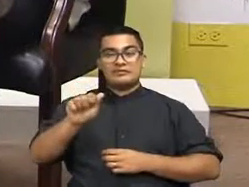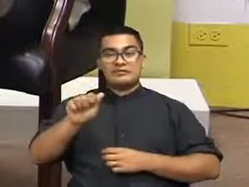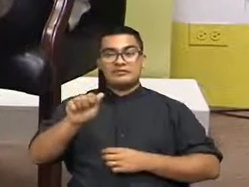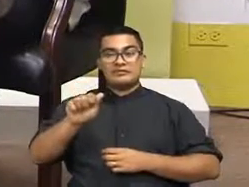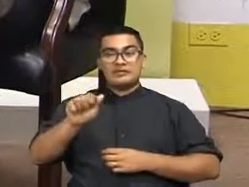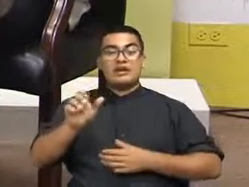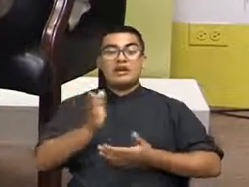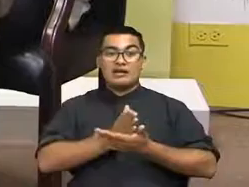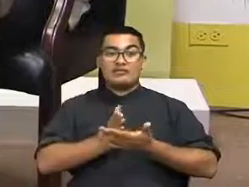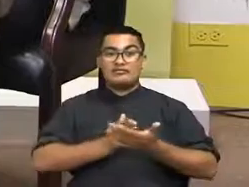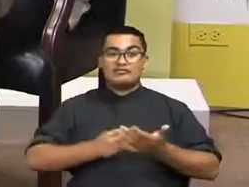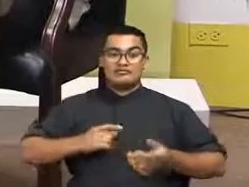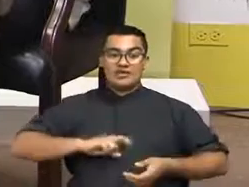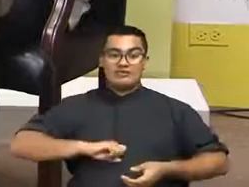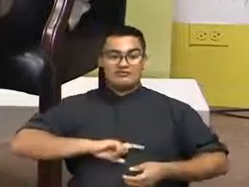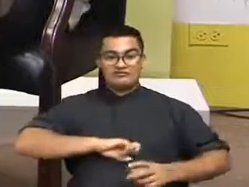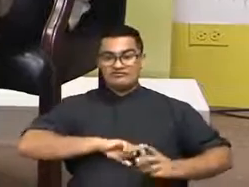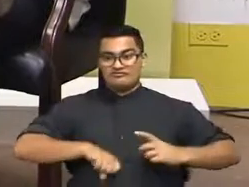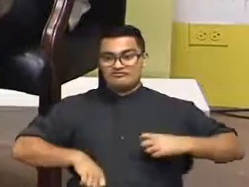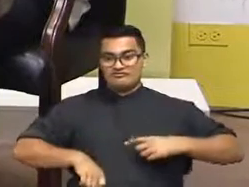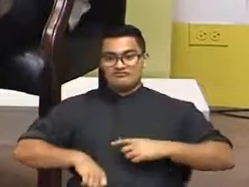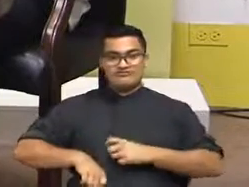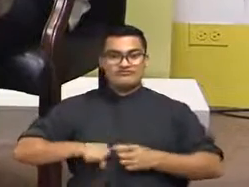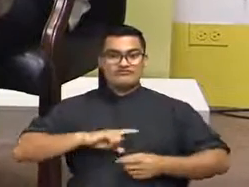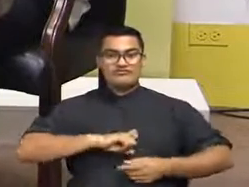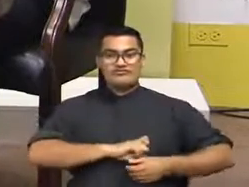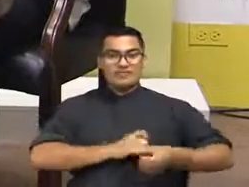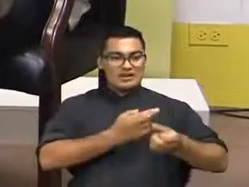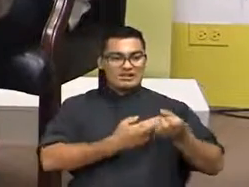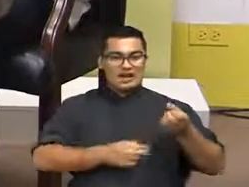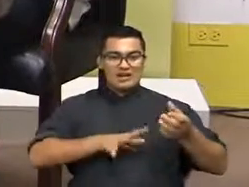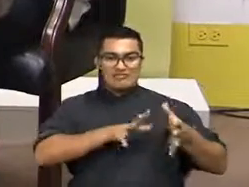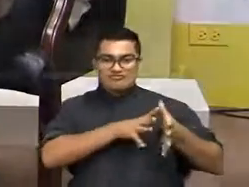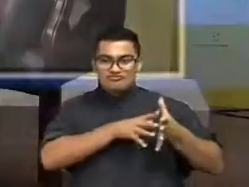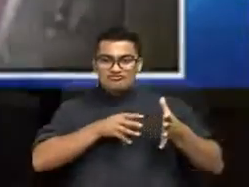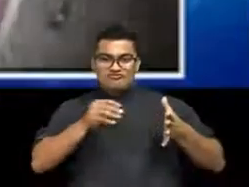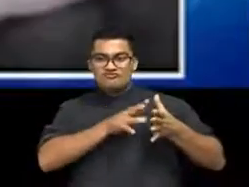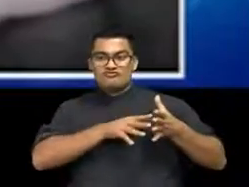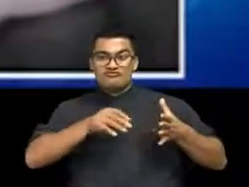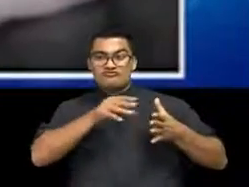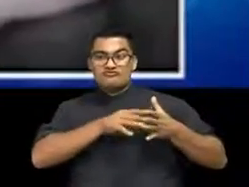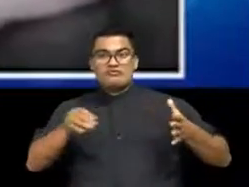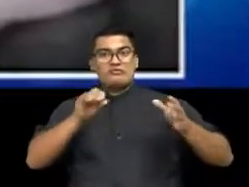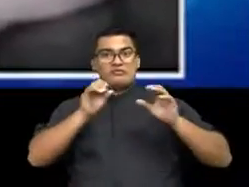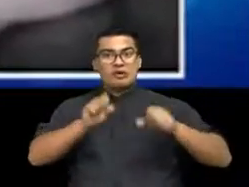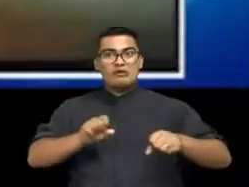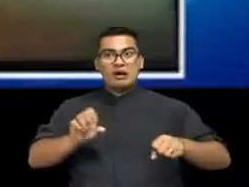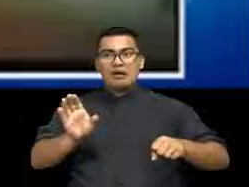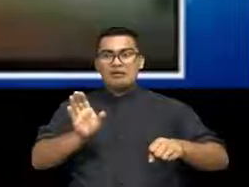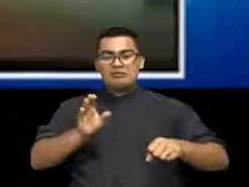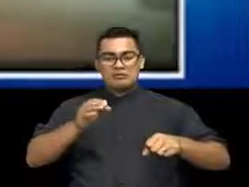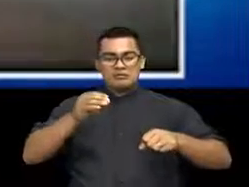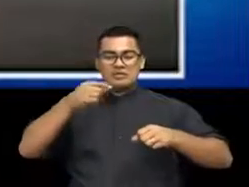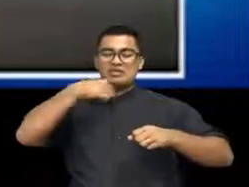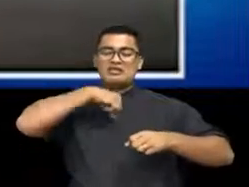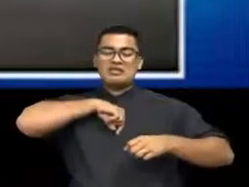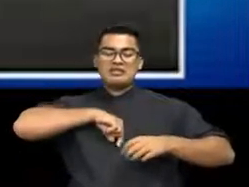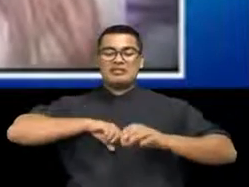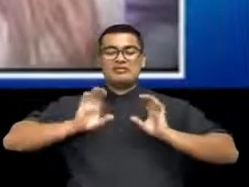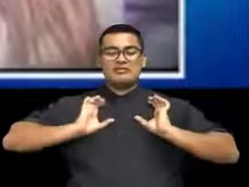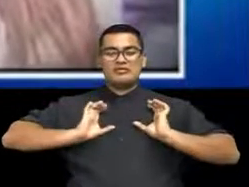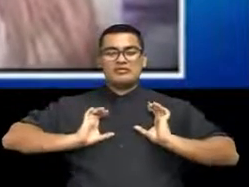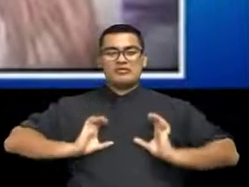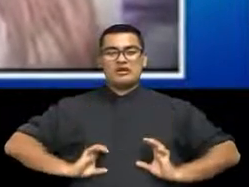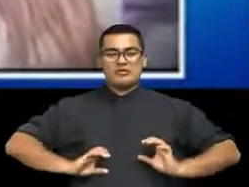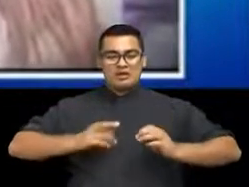sangre o causa lesiones dentro internamente del cuerpo y producen la hemorragia interna